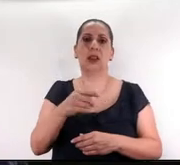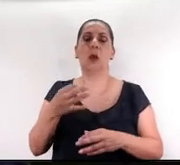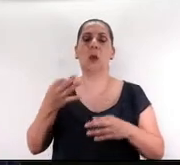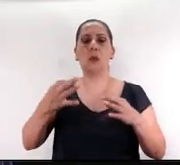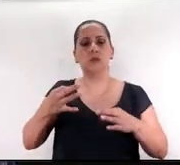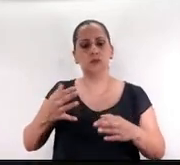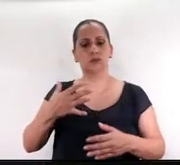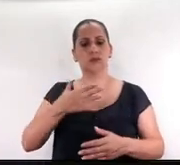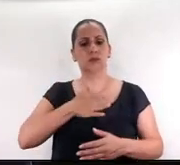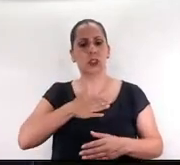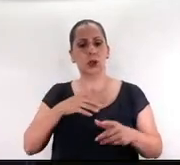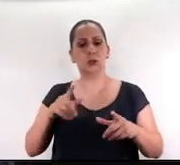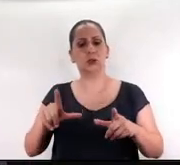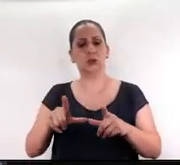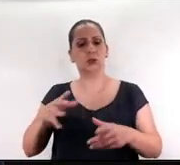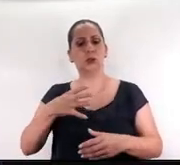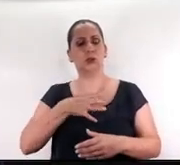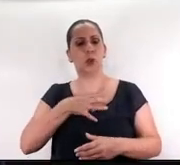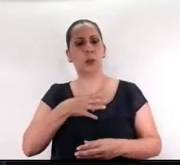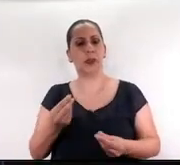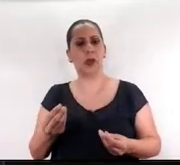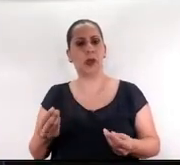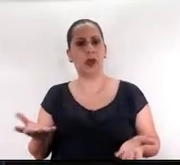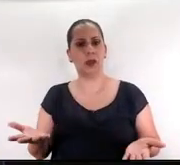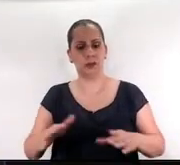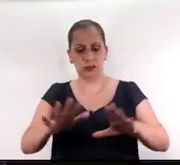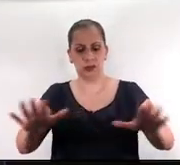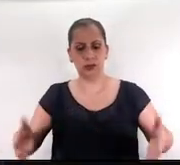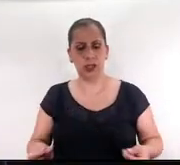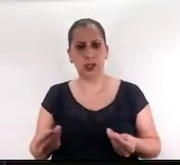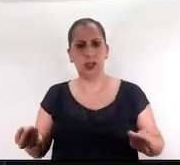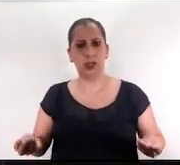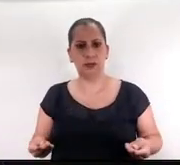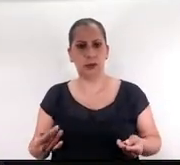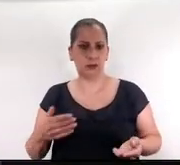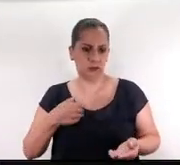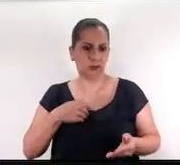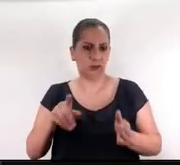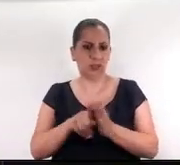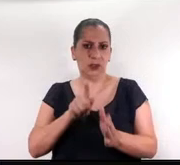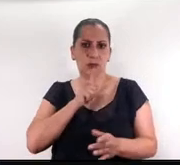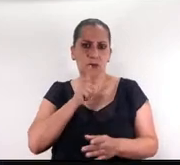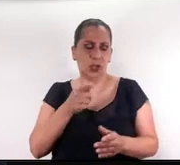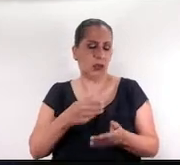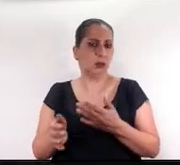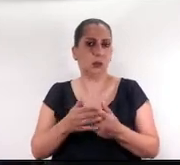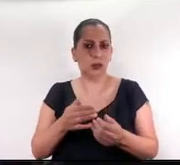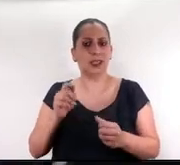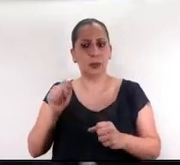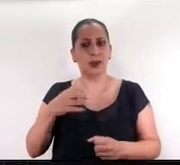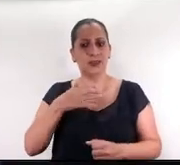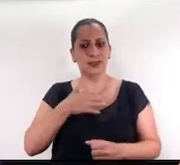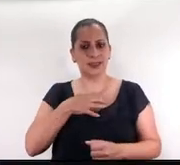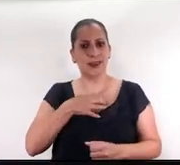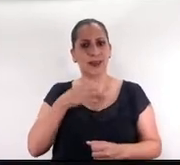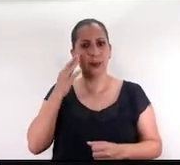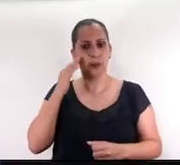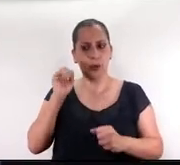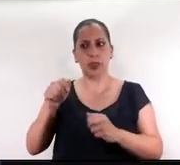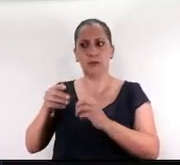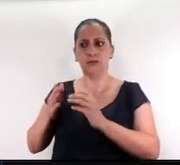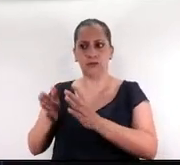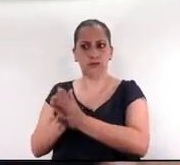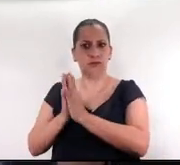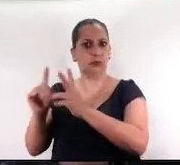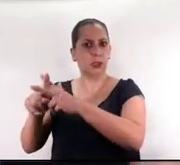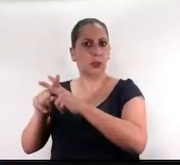de la formalidad de tener un título, por ejemplo, de propiedad o un uh-huh. título de derecho real, no importa, que garantice que se pueda acudir a un crédito